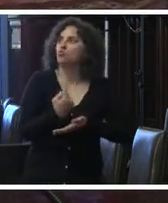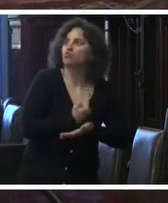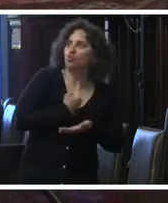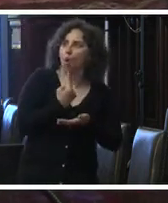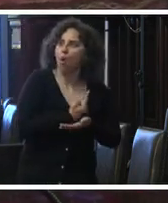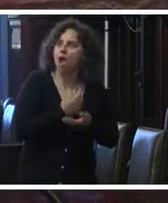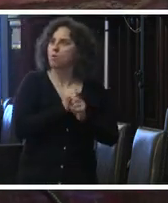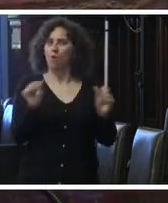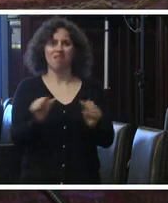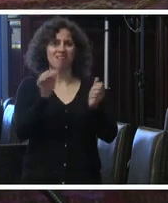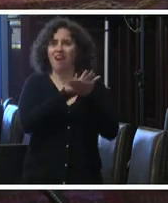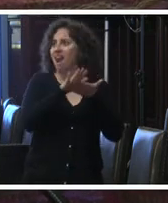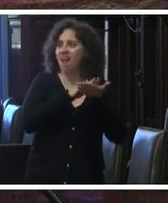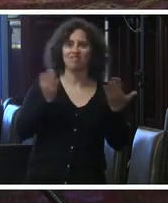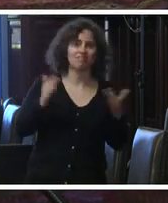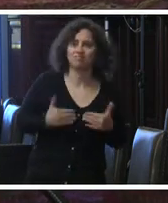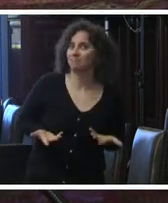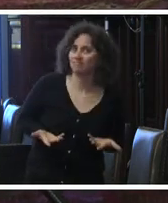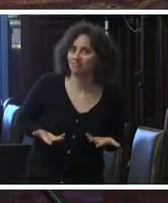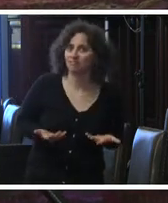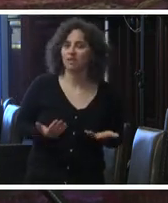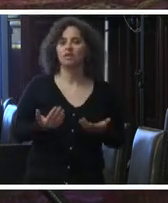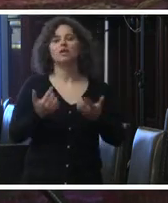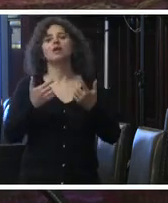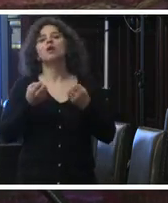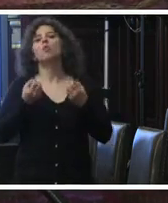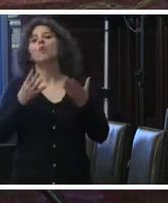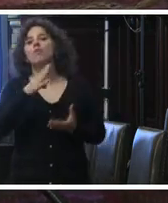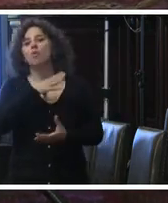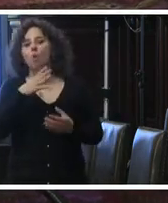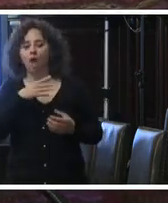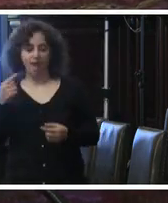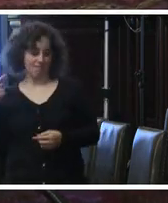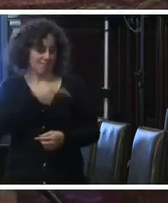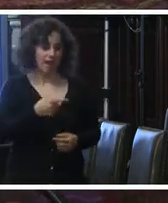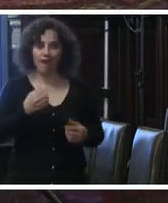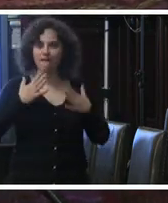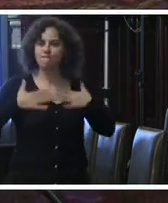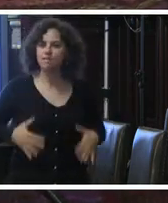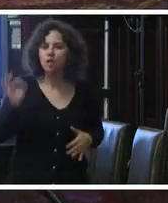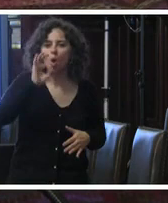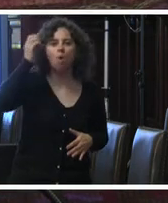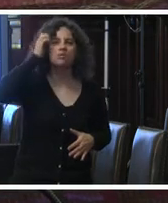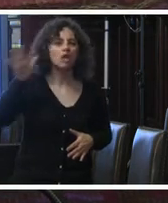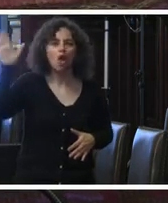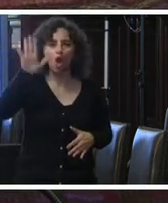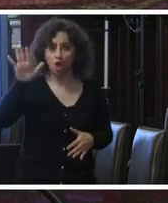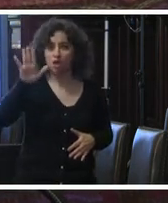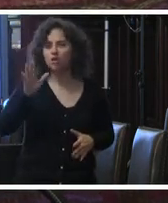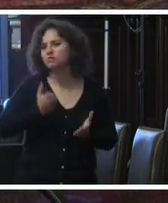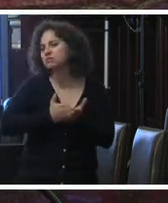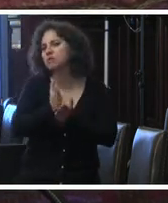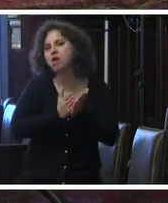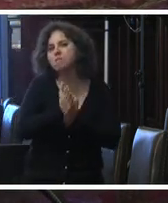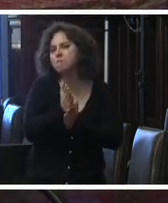vulnerables ante estos hechos, ¿no? Cuando hay ataques físicos o psicológicos, siempre